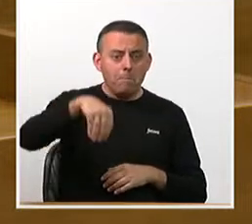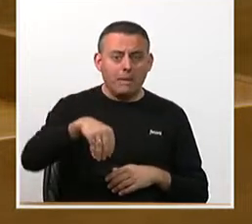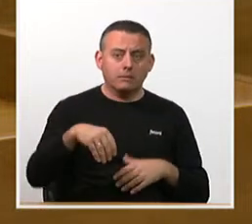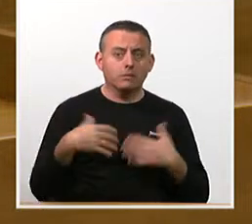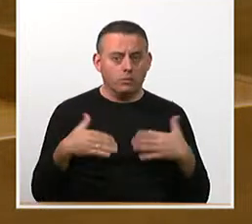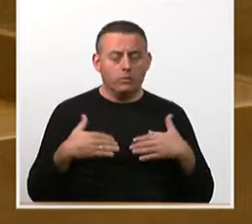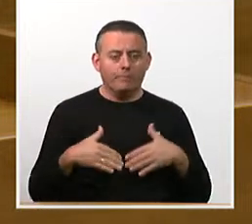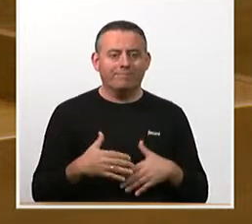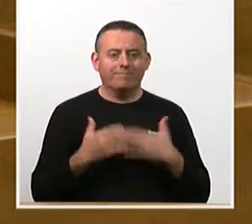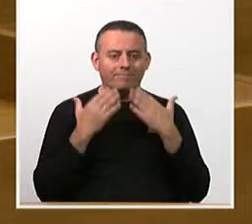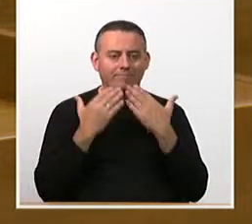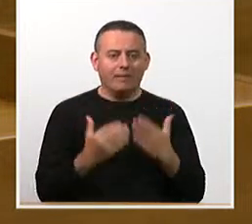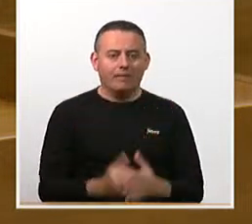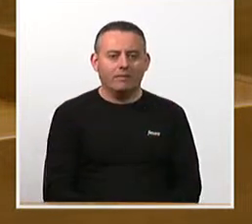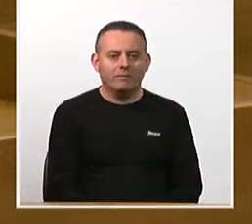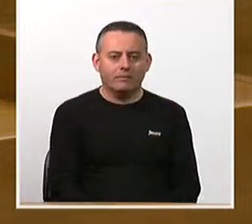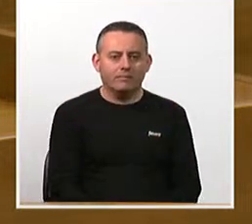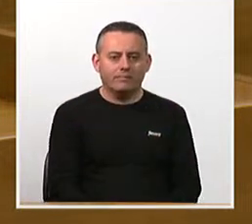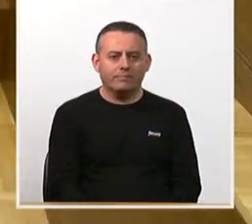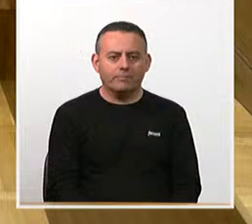gracias muchas